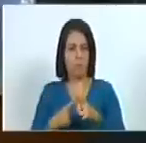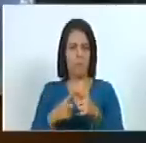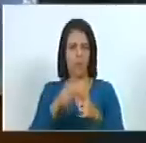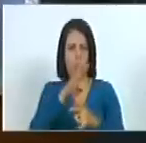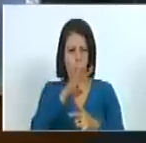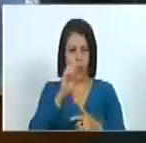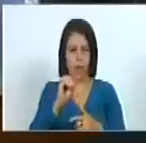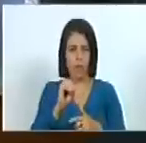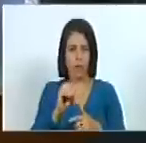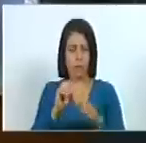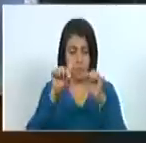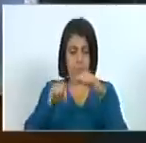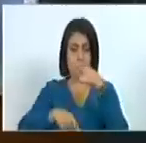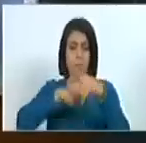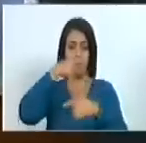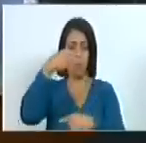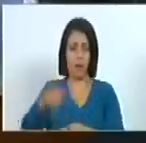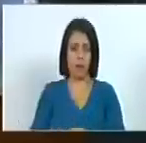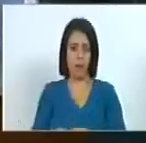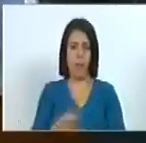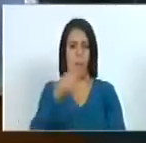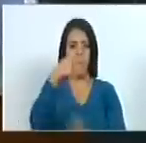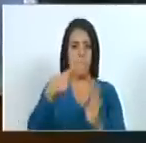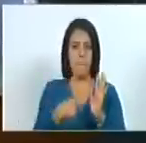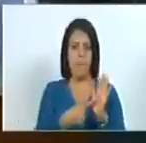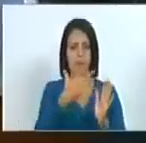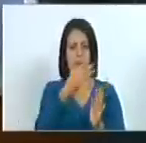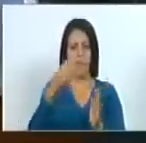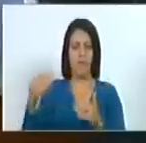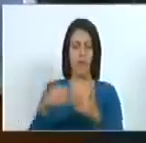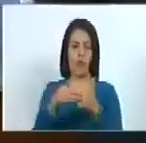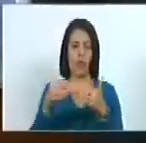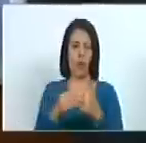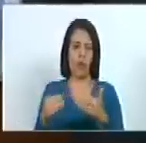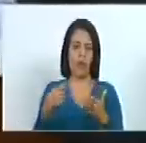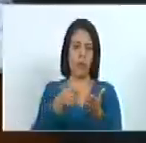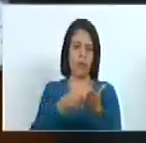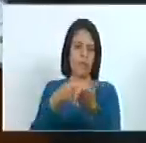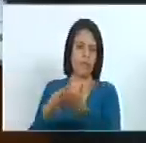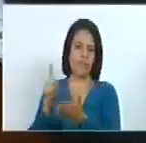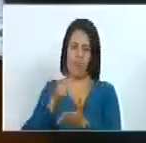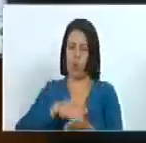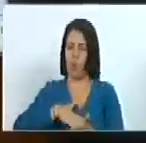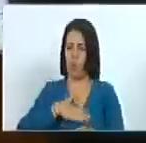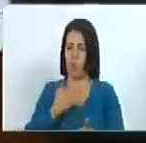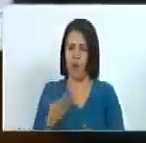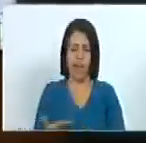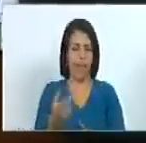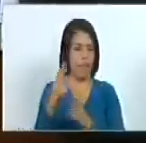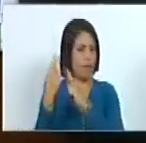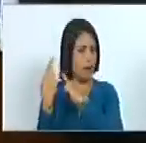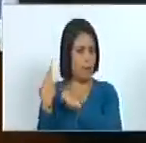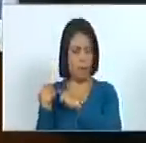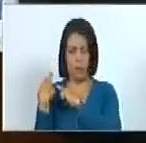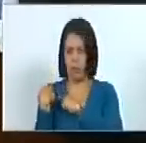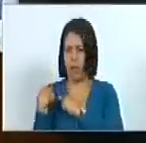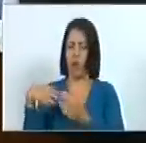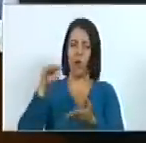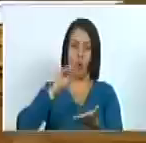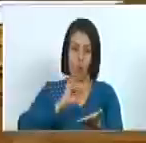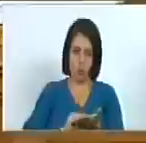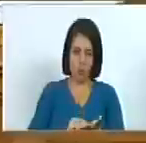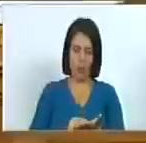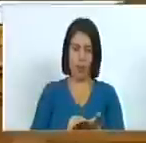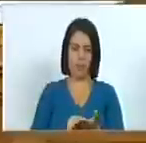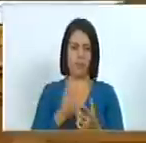40, que a partir de mañana le paguen $1,500 a cada trabajador y a cada trabajadora. No lo van a poder hacer, sean responsables una vez en su